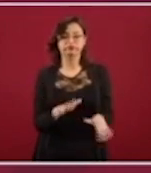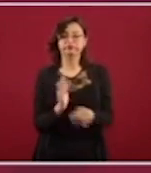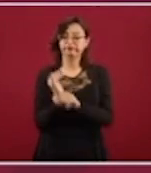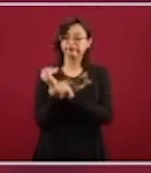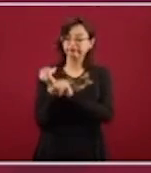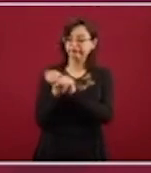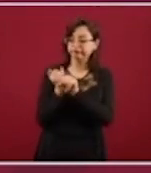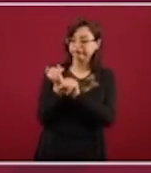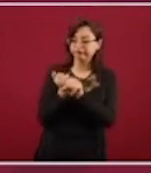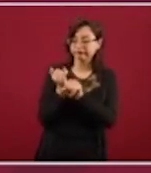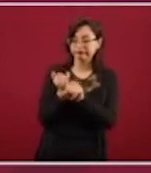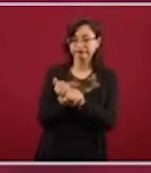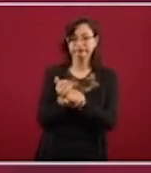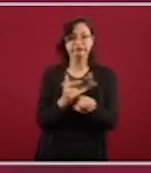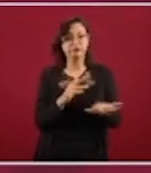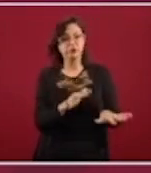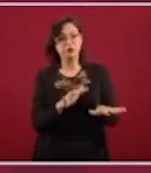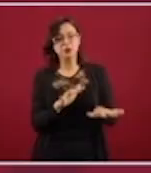investigador emérito.